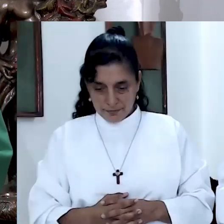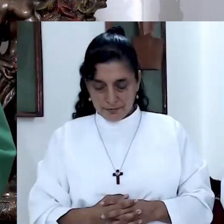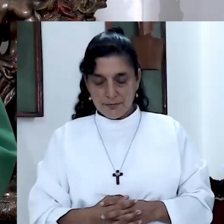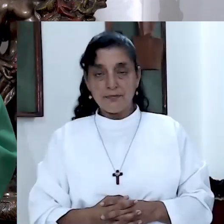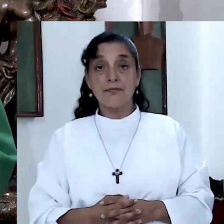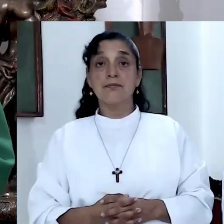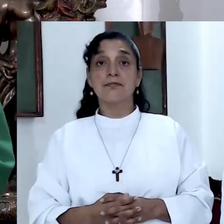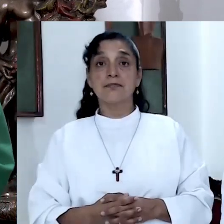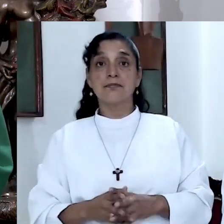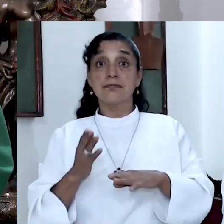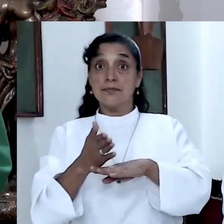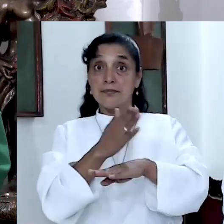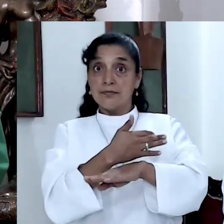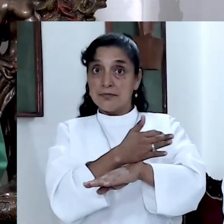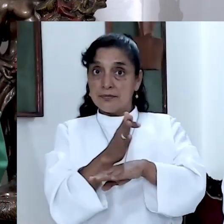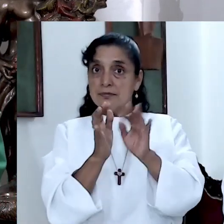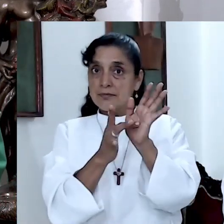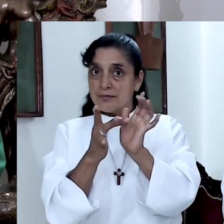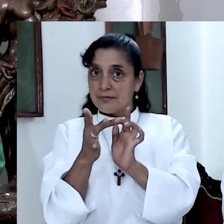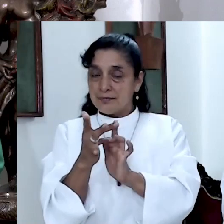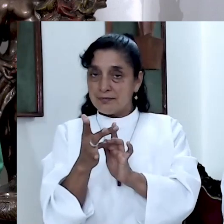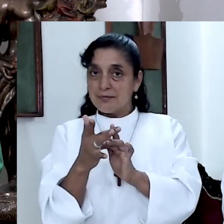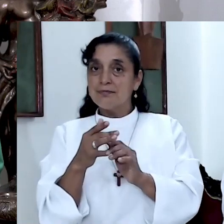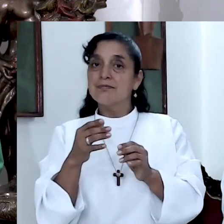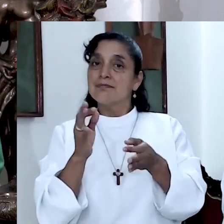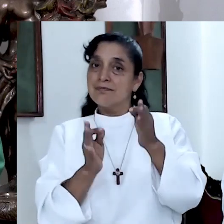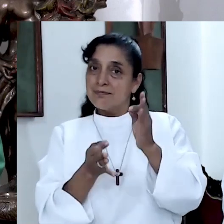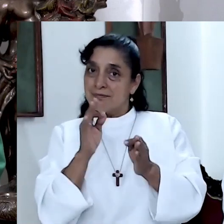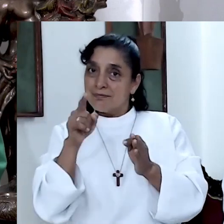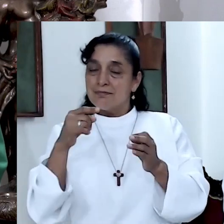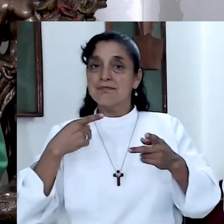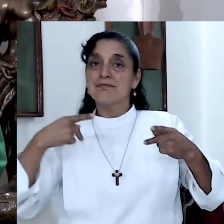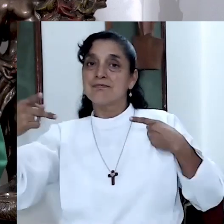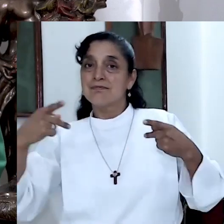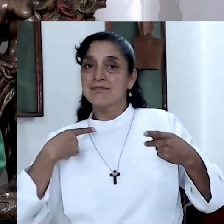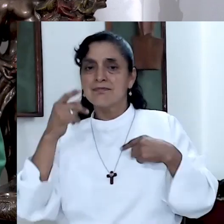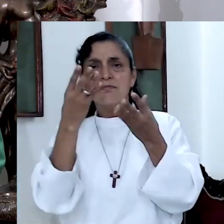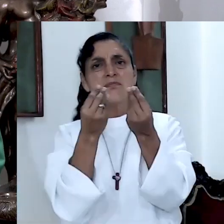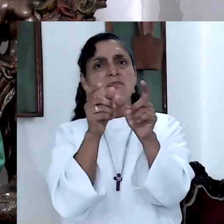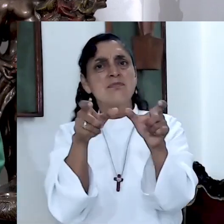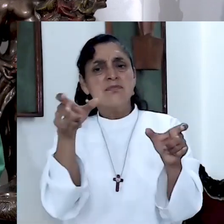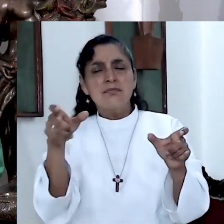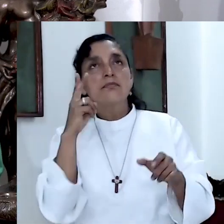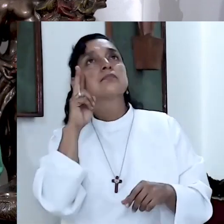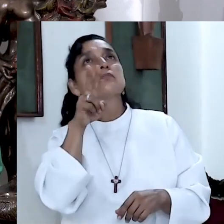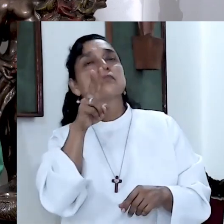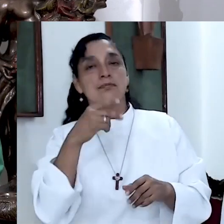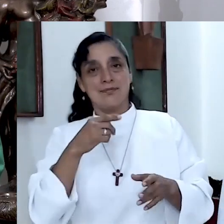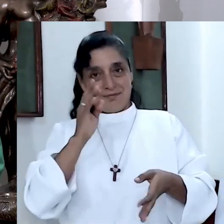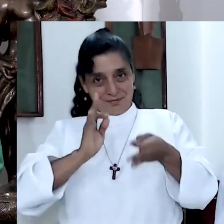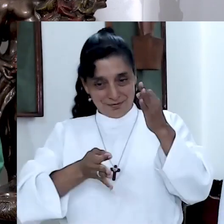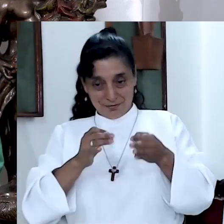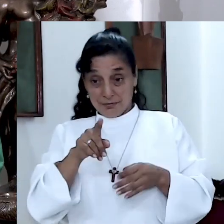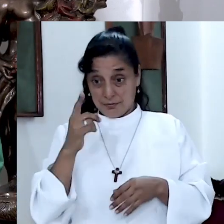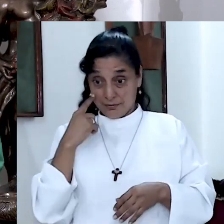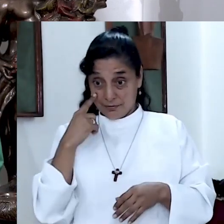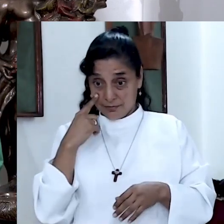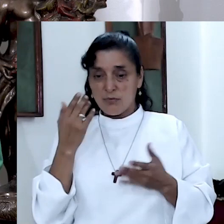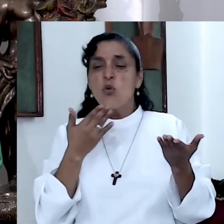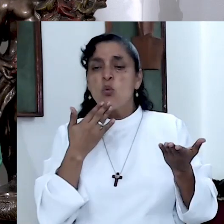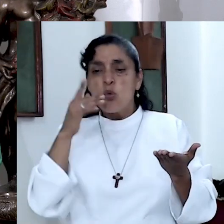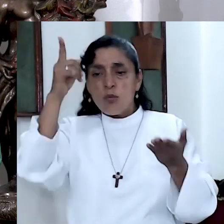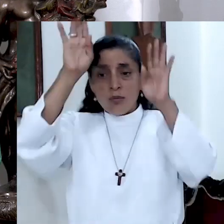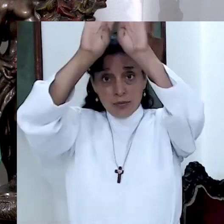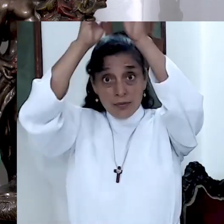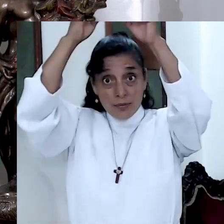En aquel tiempo Jesús propuso esta parábola a la muchedumbre. El reino de los cielos se parece a